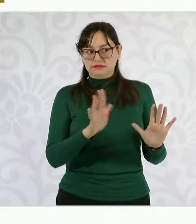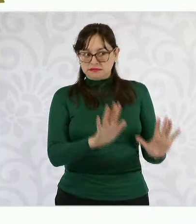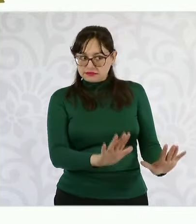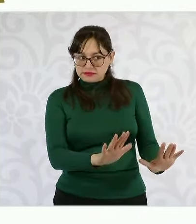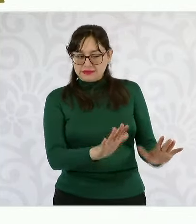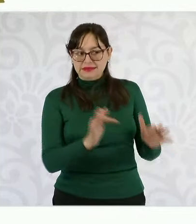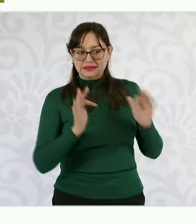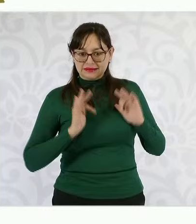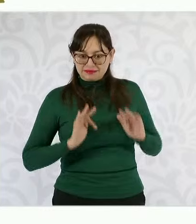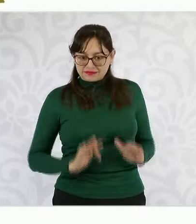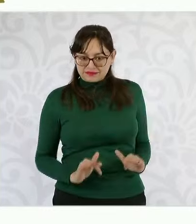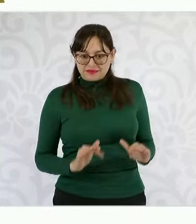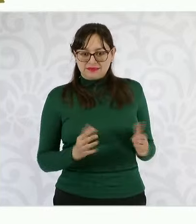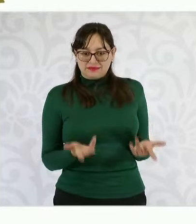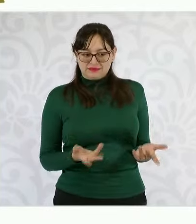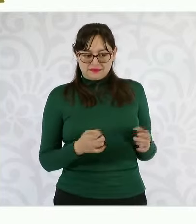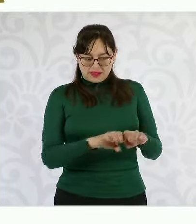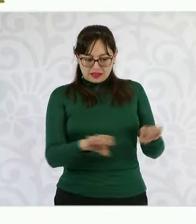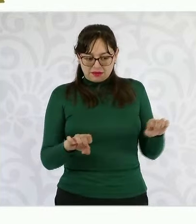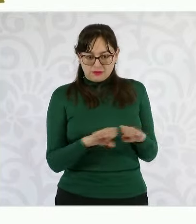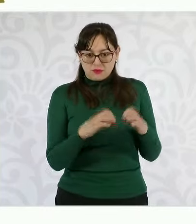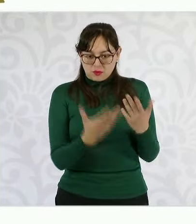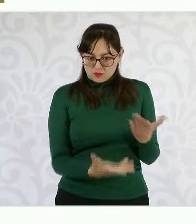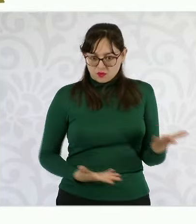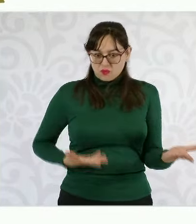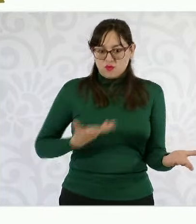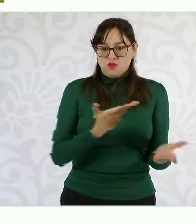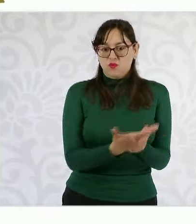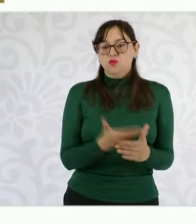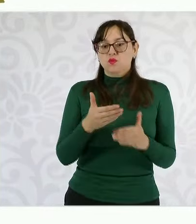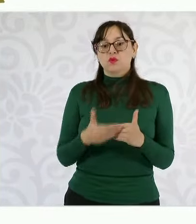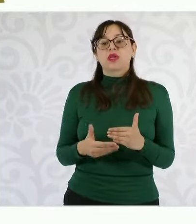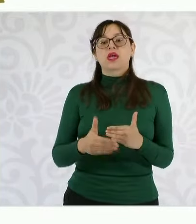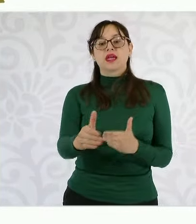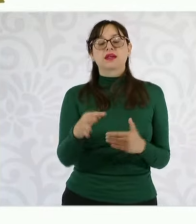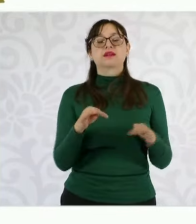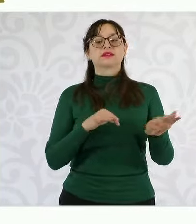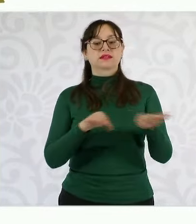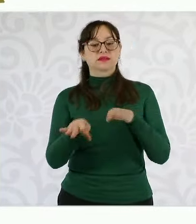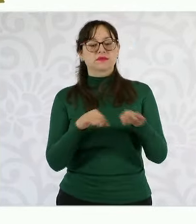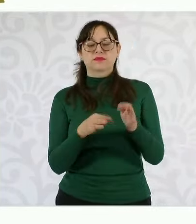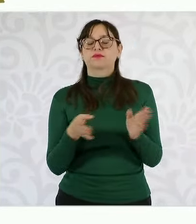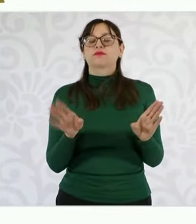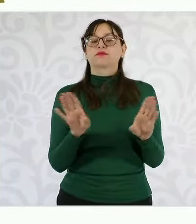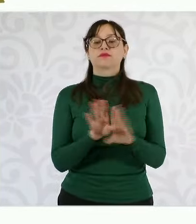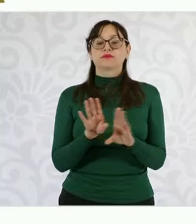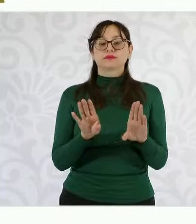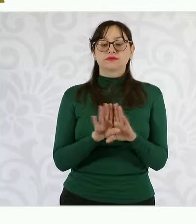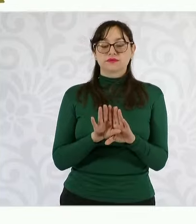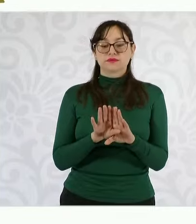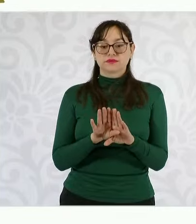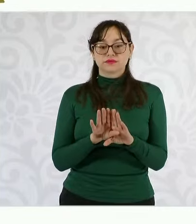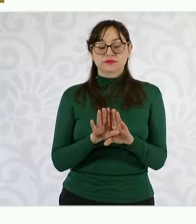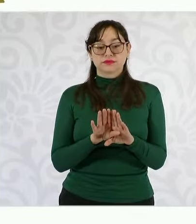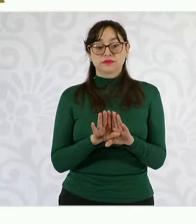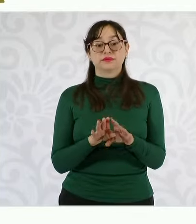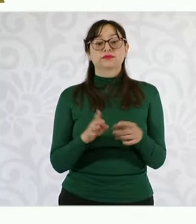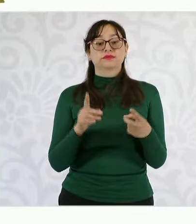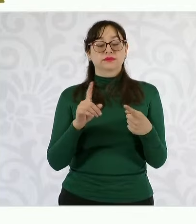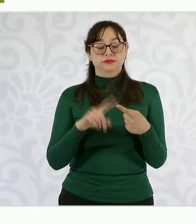administración? ¿Hacia dónde vamos a trabajar? ¿Qué nos pidió la presidenta? El comercio intrarregional entre